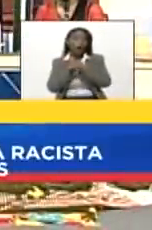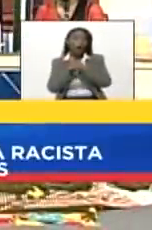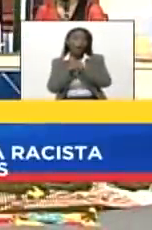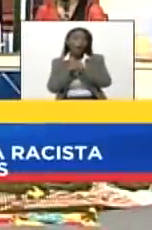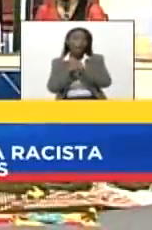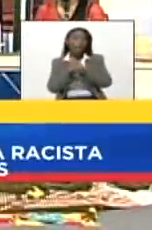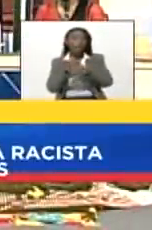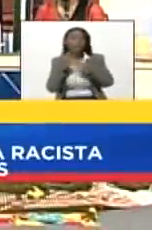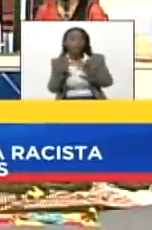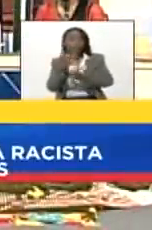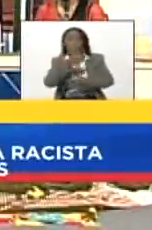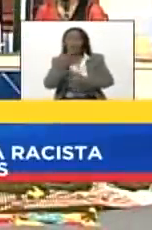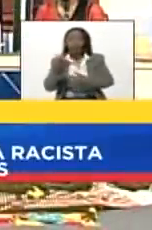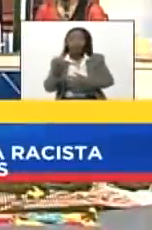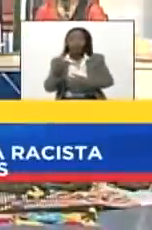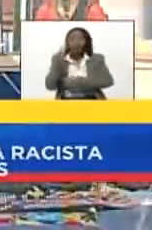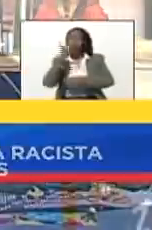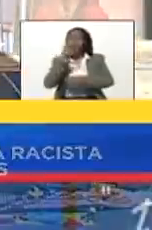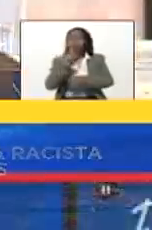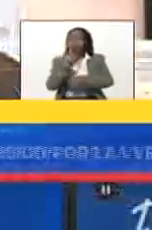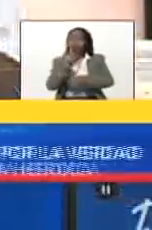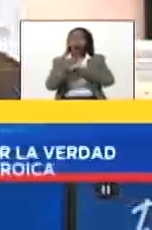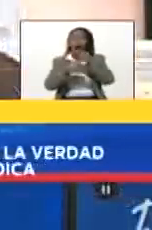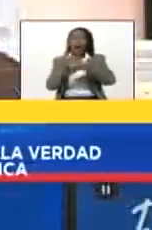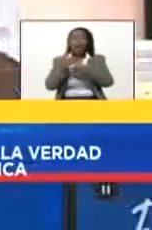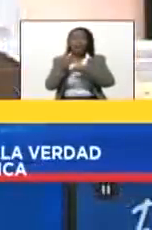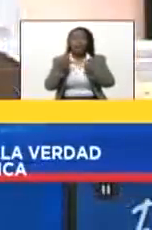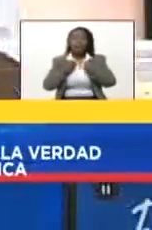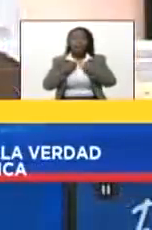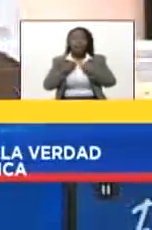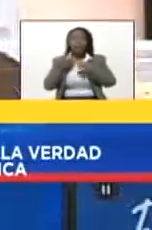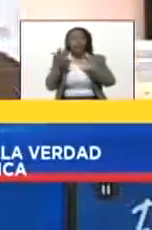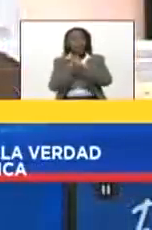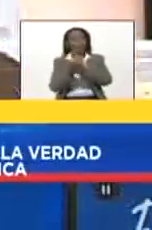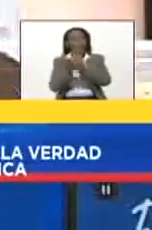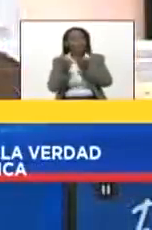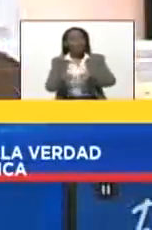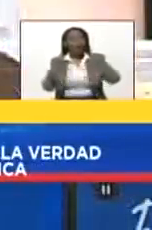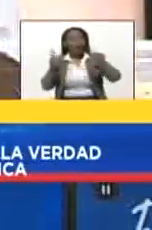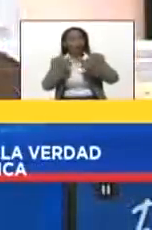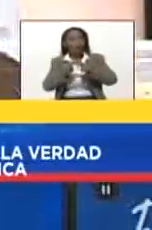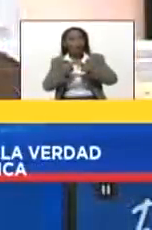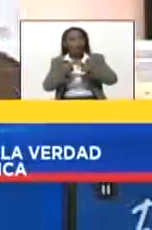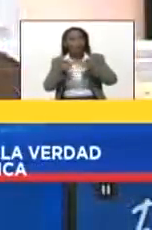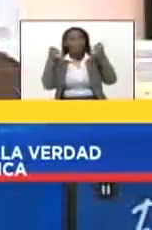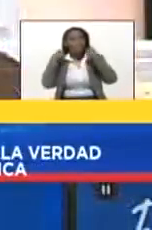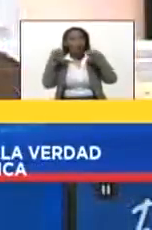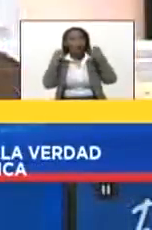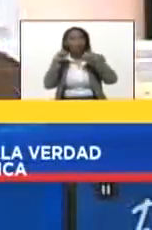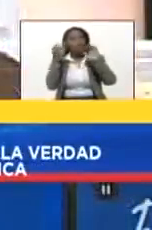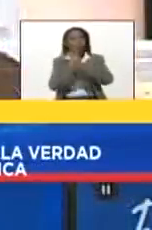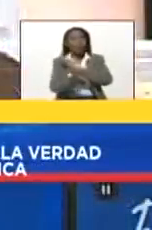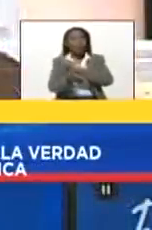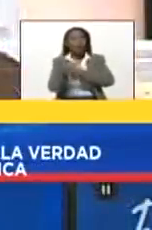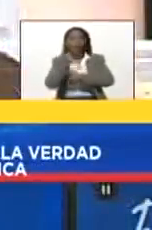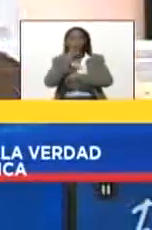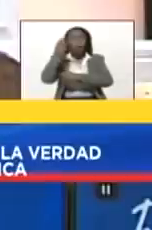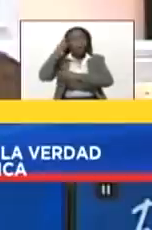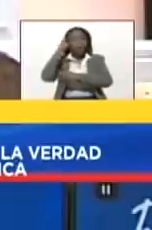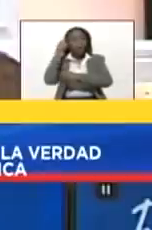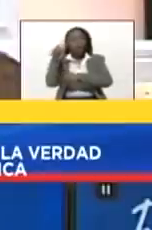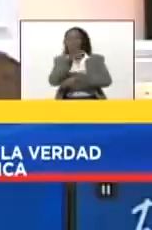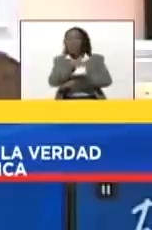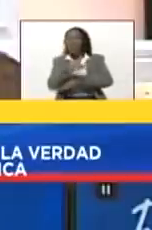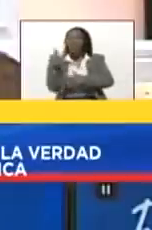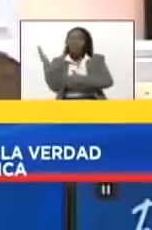el que no encarna sus valores, el que no sabe de